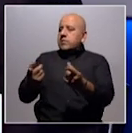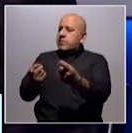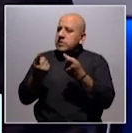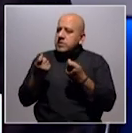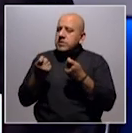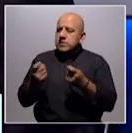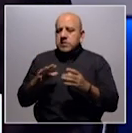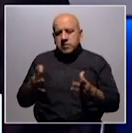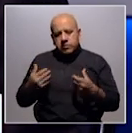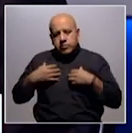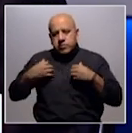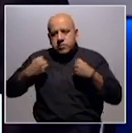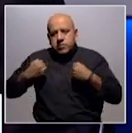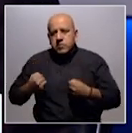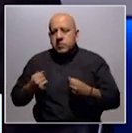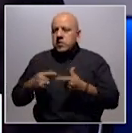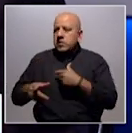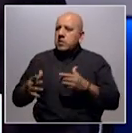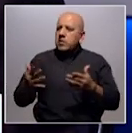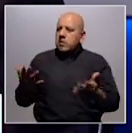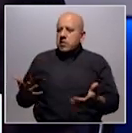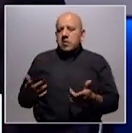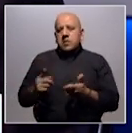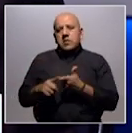coraje espalda